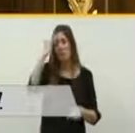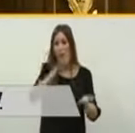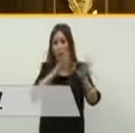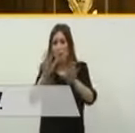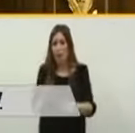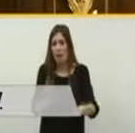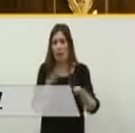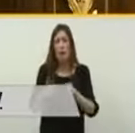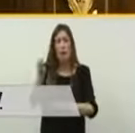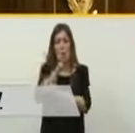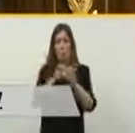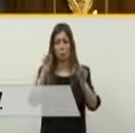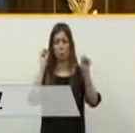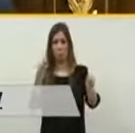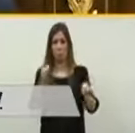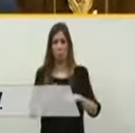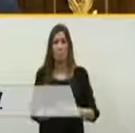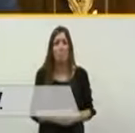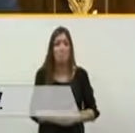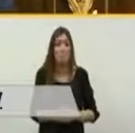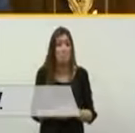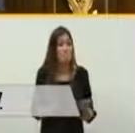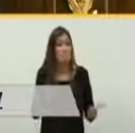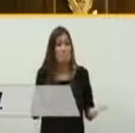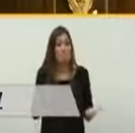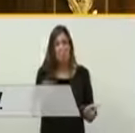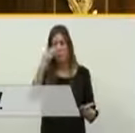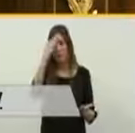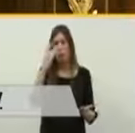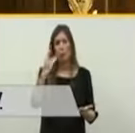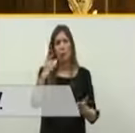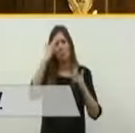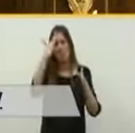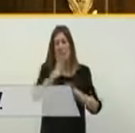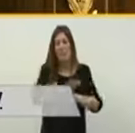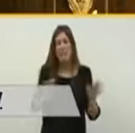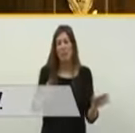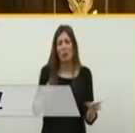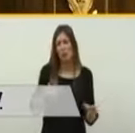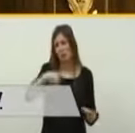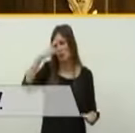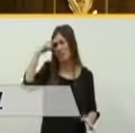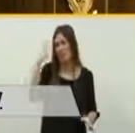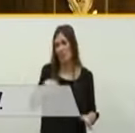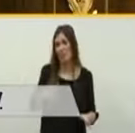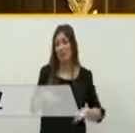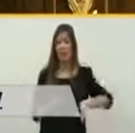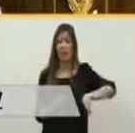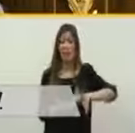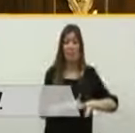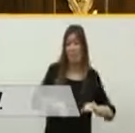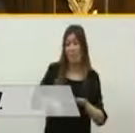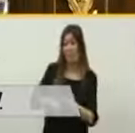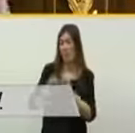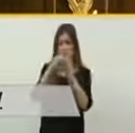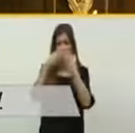muralla. Nunca creí en el fin de las ideologías y siempre supe que aquello de que la izquierda y la derecha eran categorías